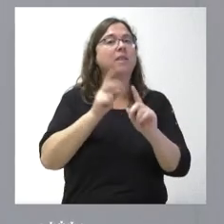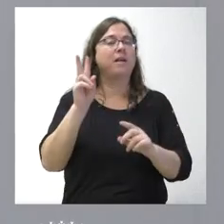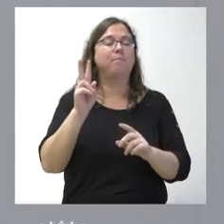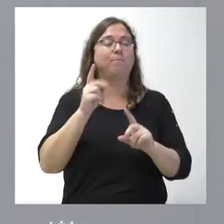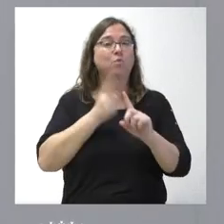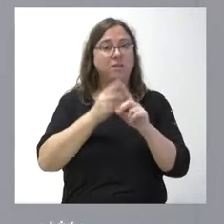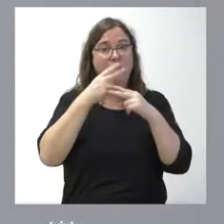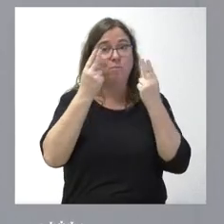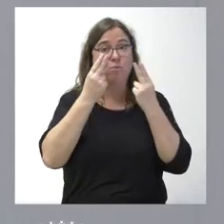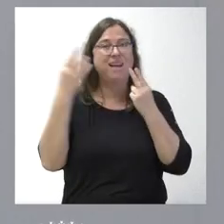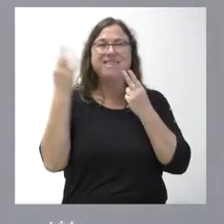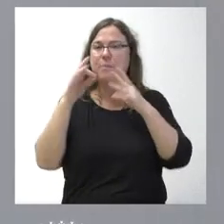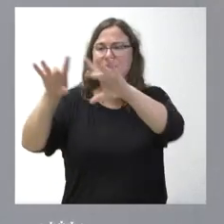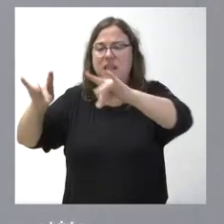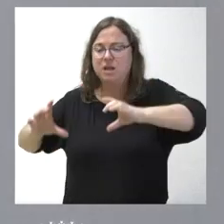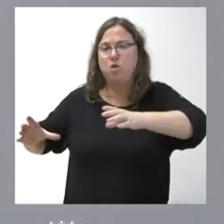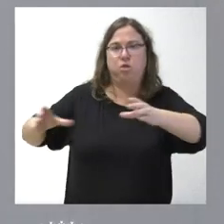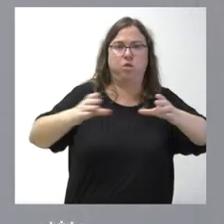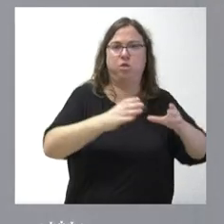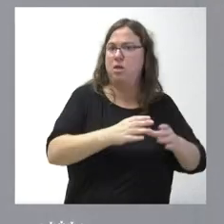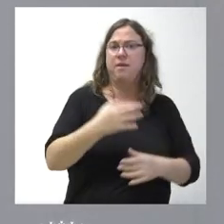concentración parcelaria se